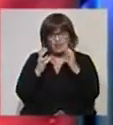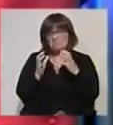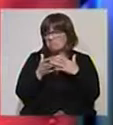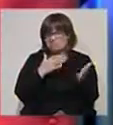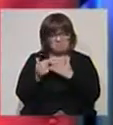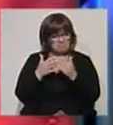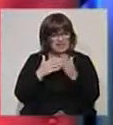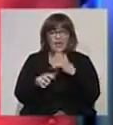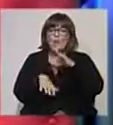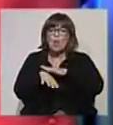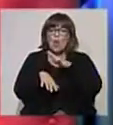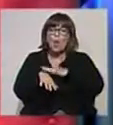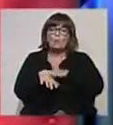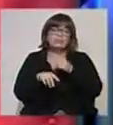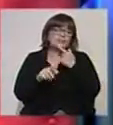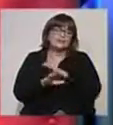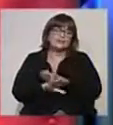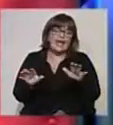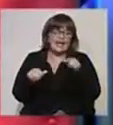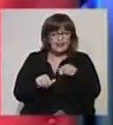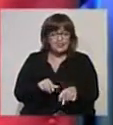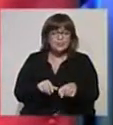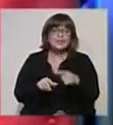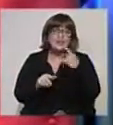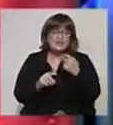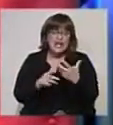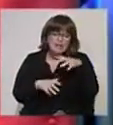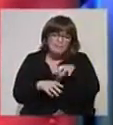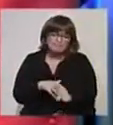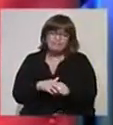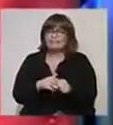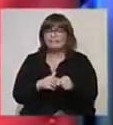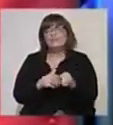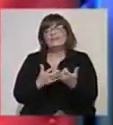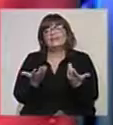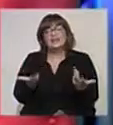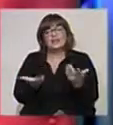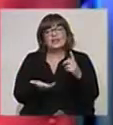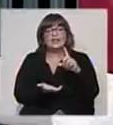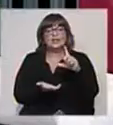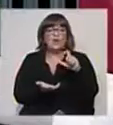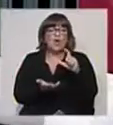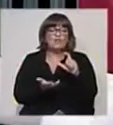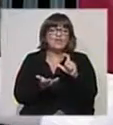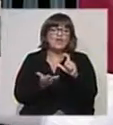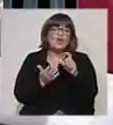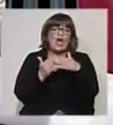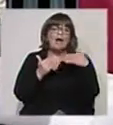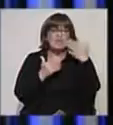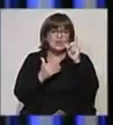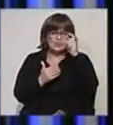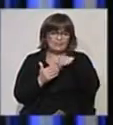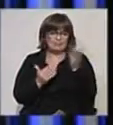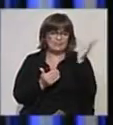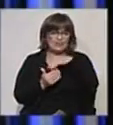esos momentos, viste, que decís, bueno, esto sería lo mío. Claramente no puede ni pasar el puente Carrasco, ¿no? Pero hace